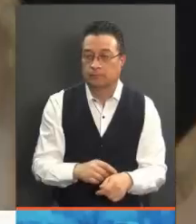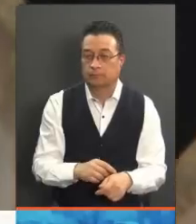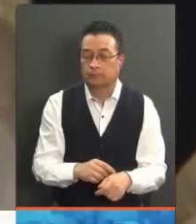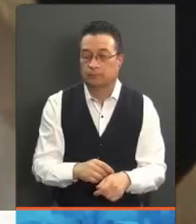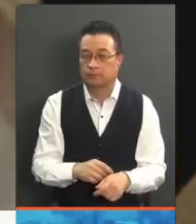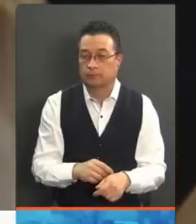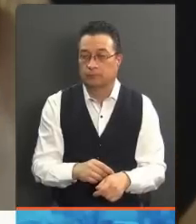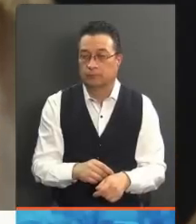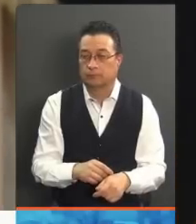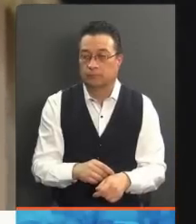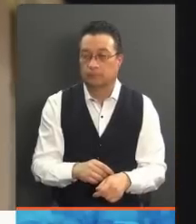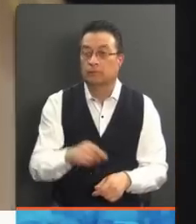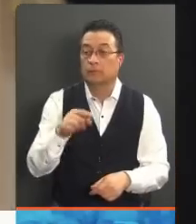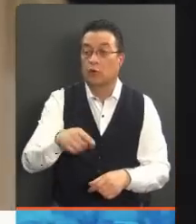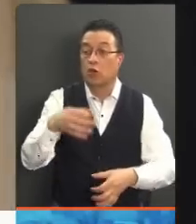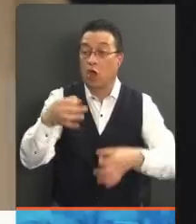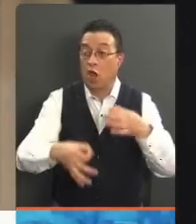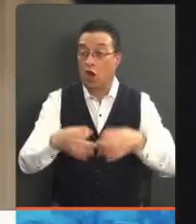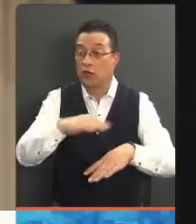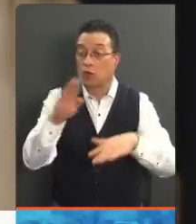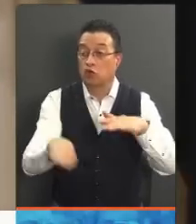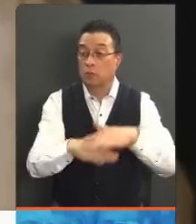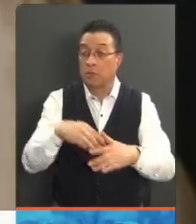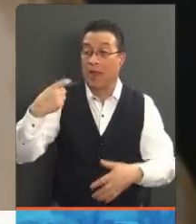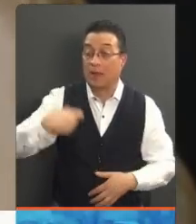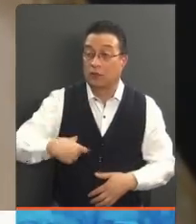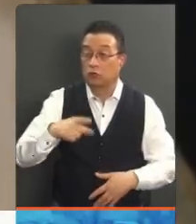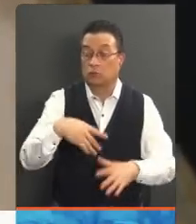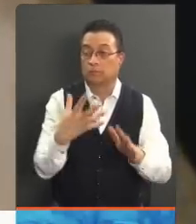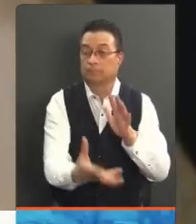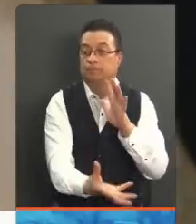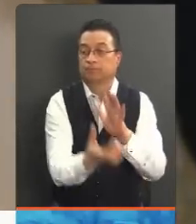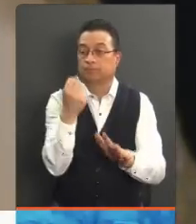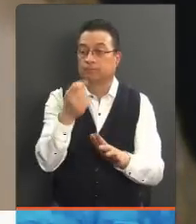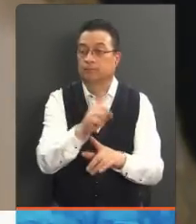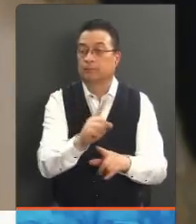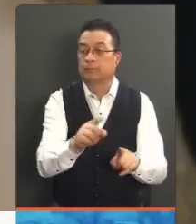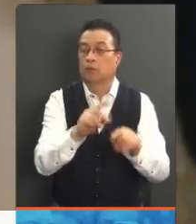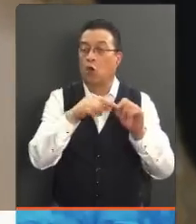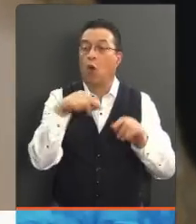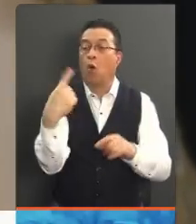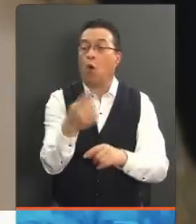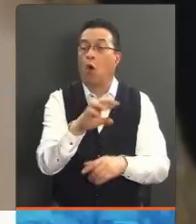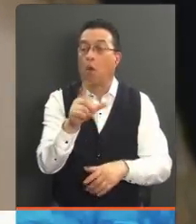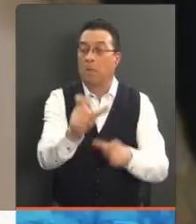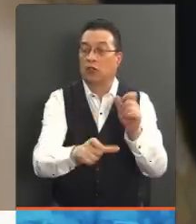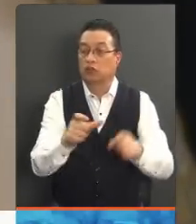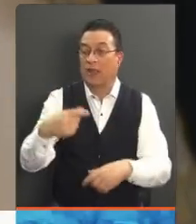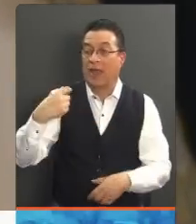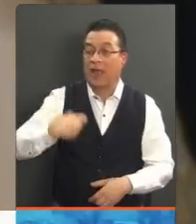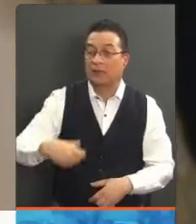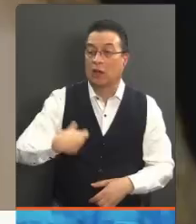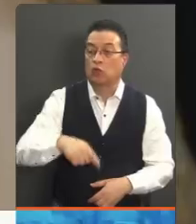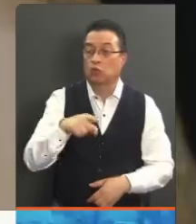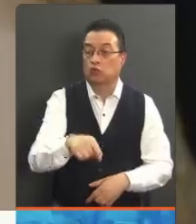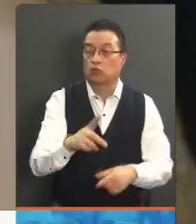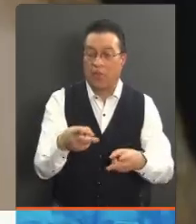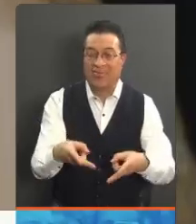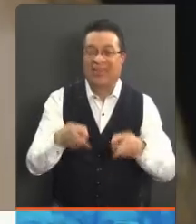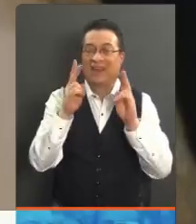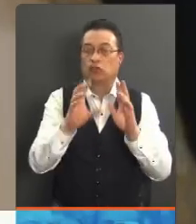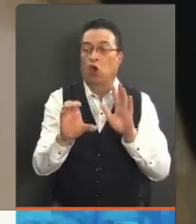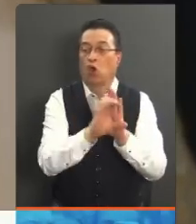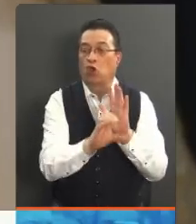Today the Supreme Court of the United States expressly took away constitutional right from the American people that it